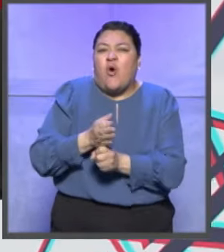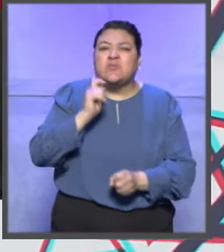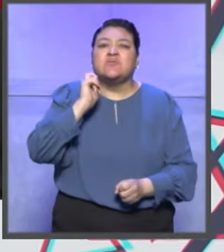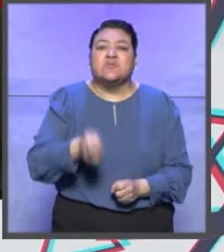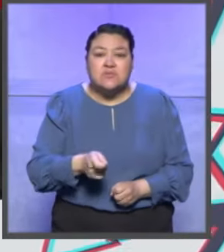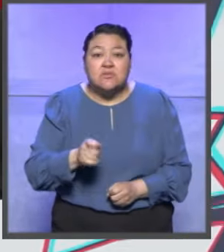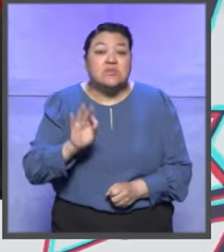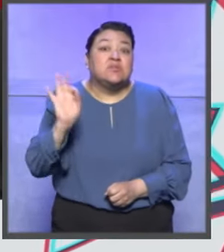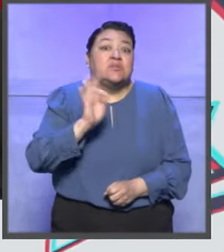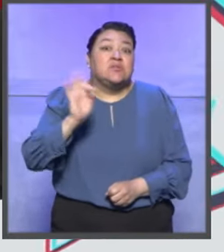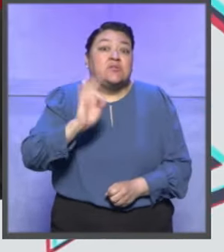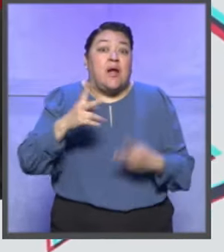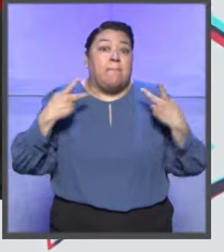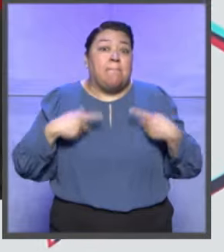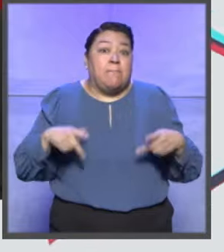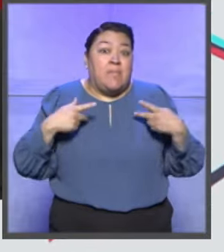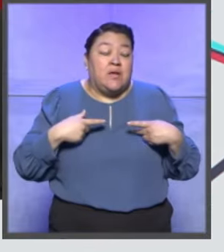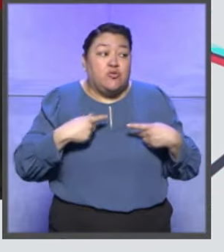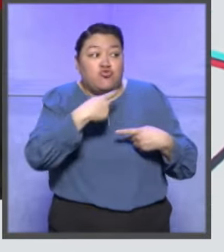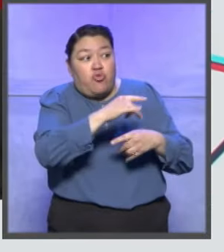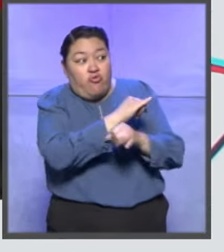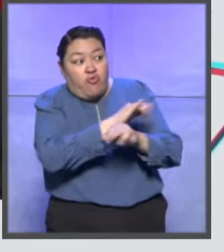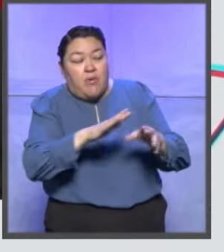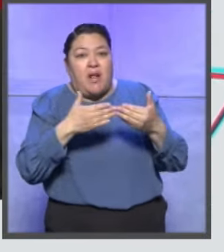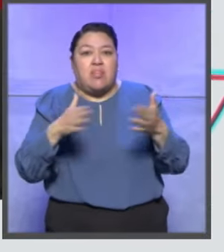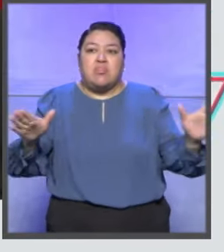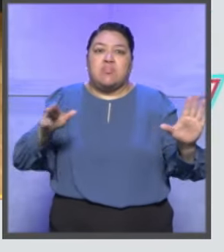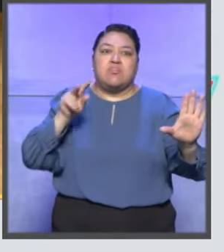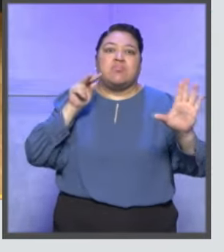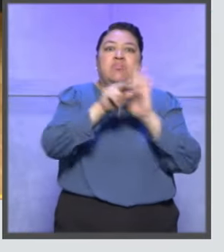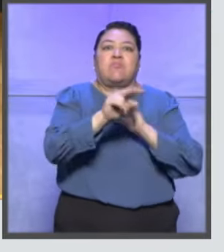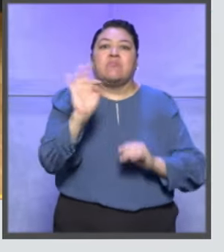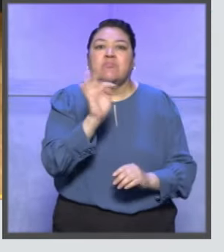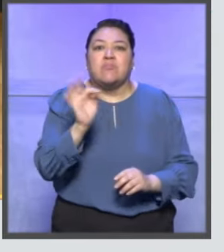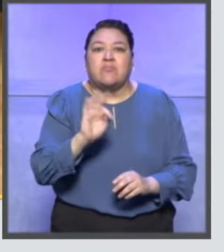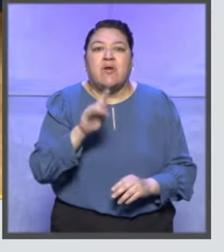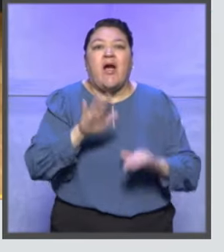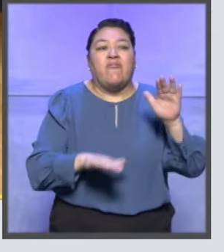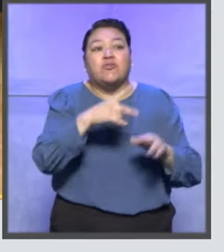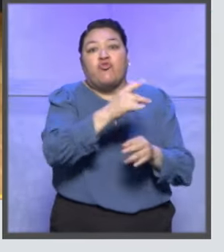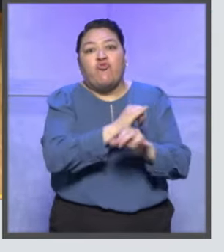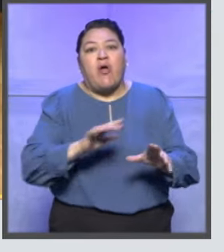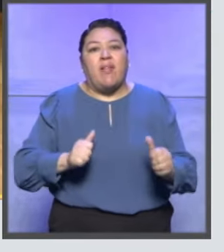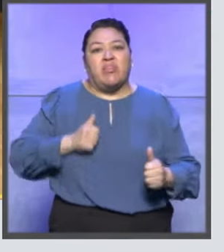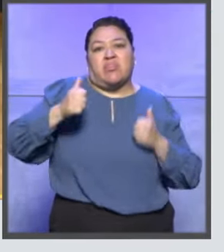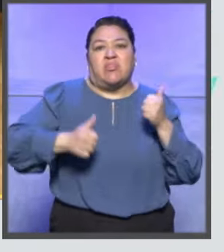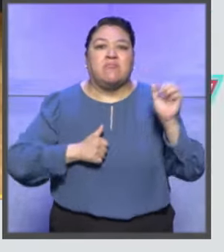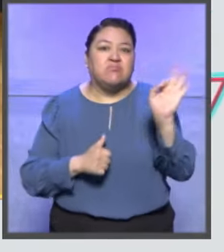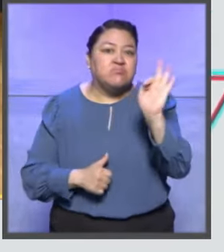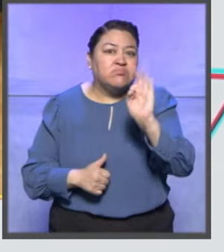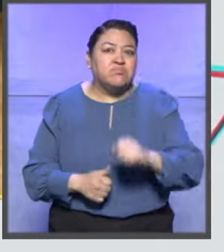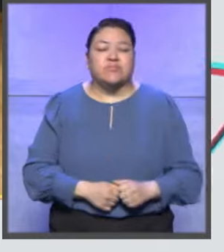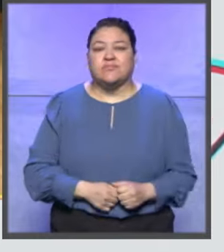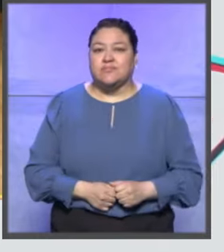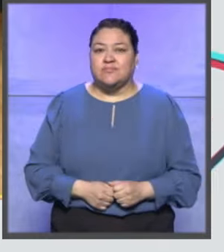momentos es la vulneración al derecho a la privacidad y el posible abuso en el manejo de datos